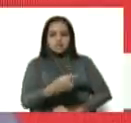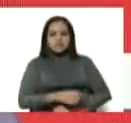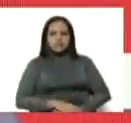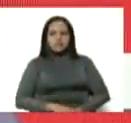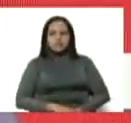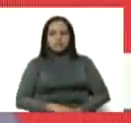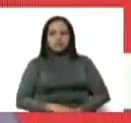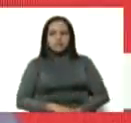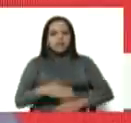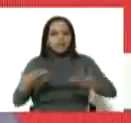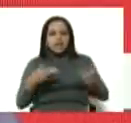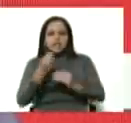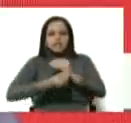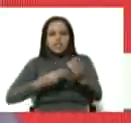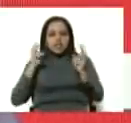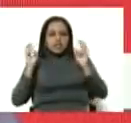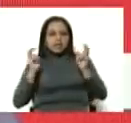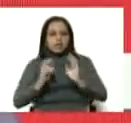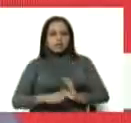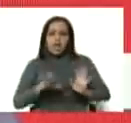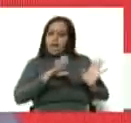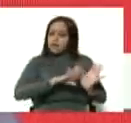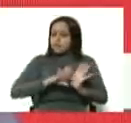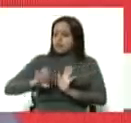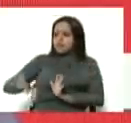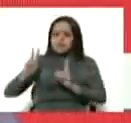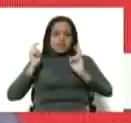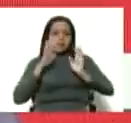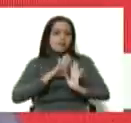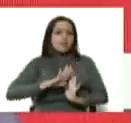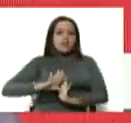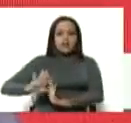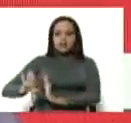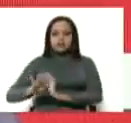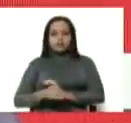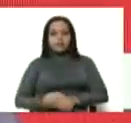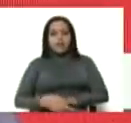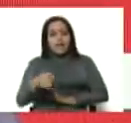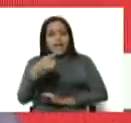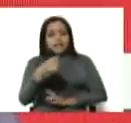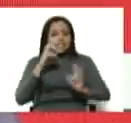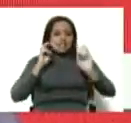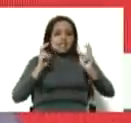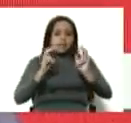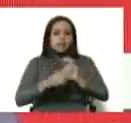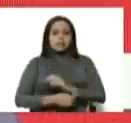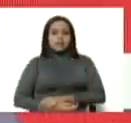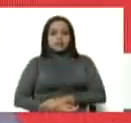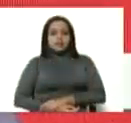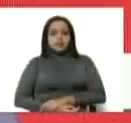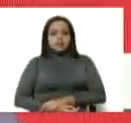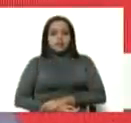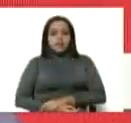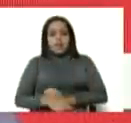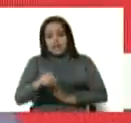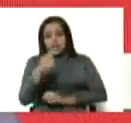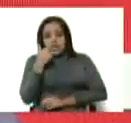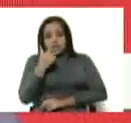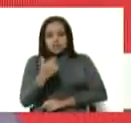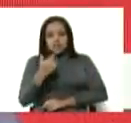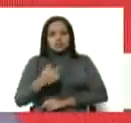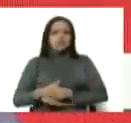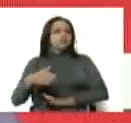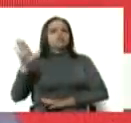¿y qué se hace con el tema? Deja ese tema de lado. Ese tema, el esequibo, así se lo promete ella al